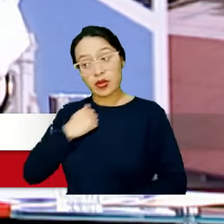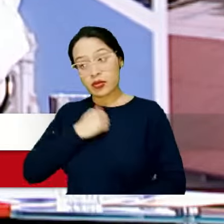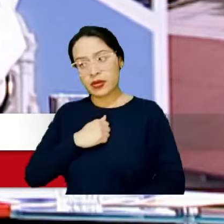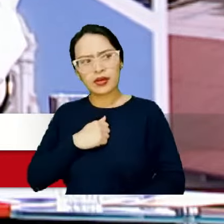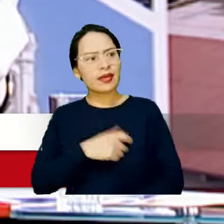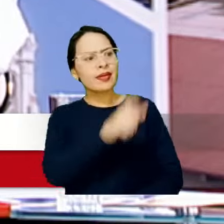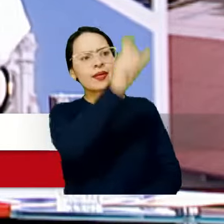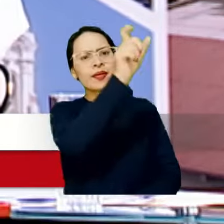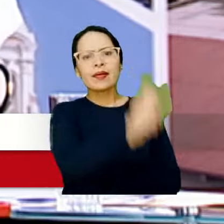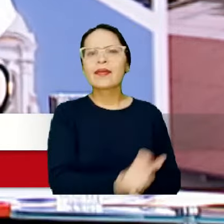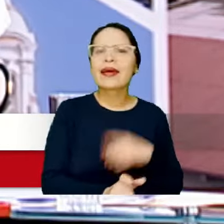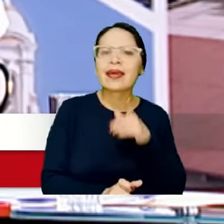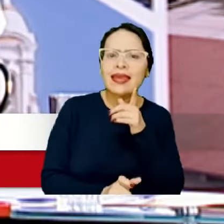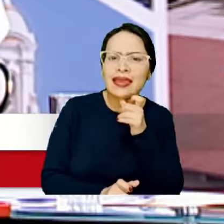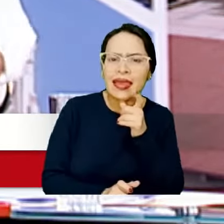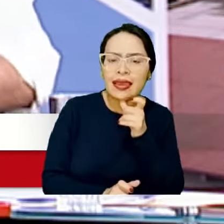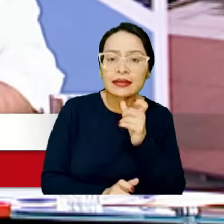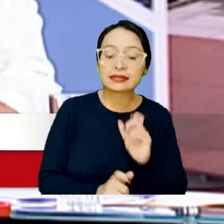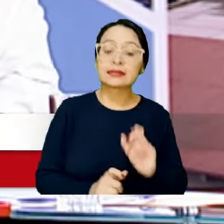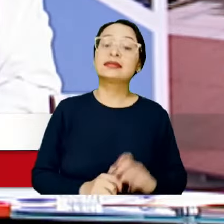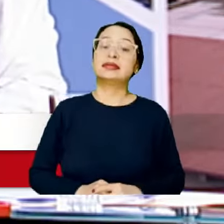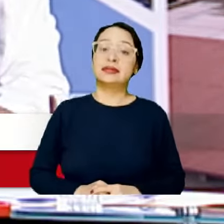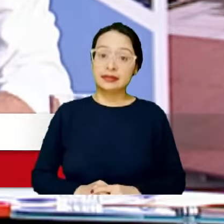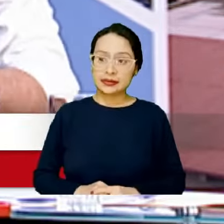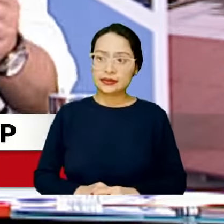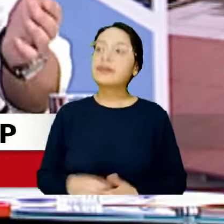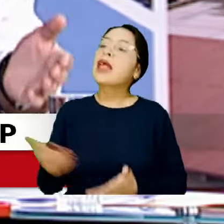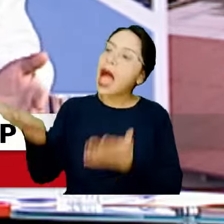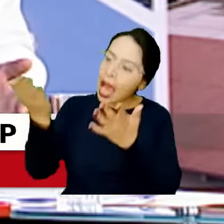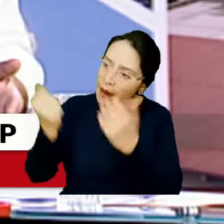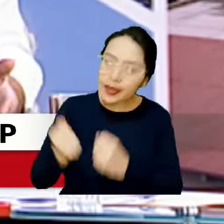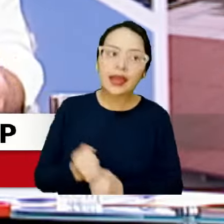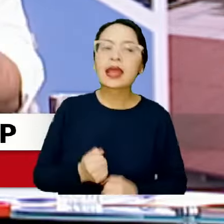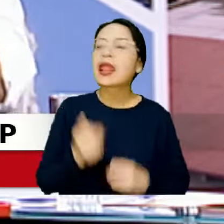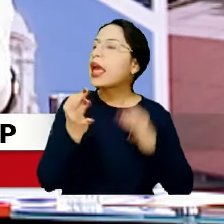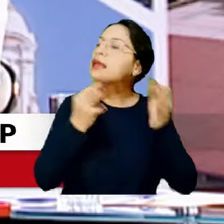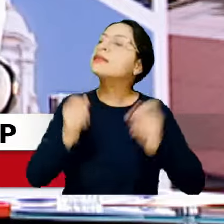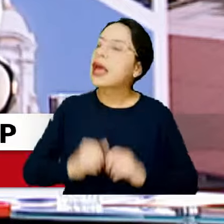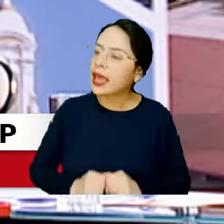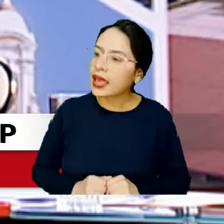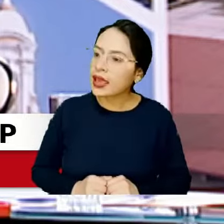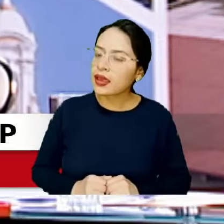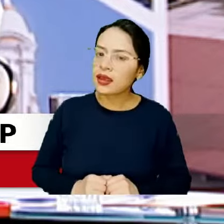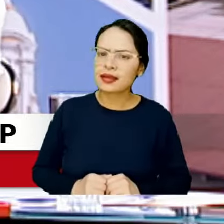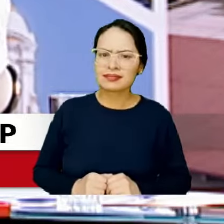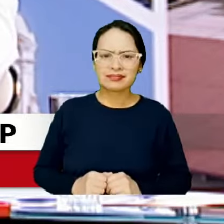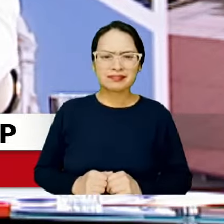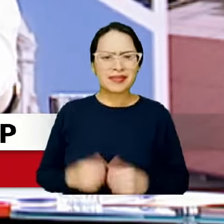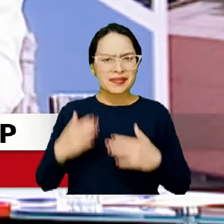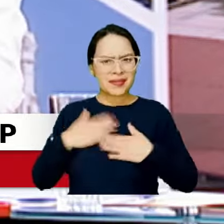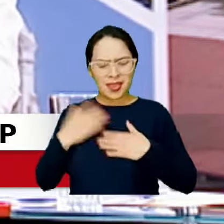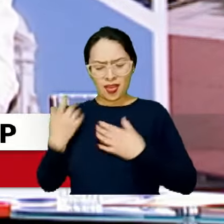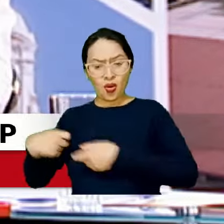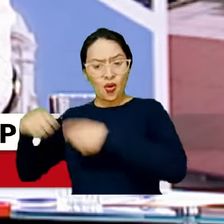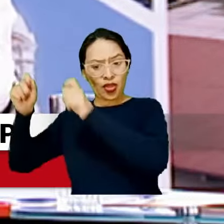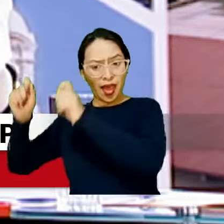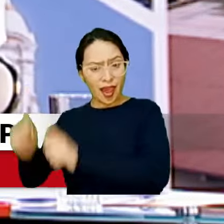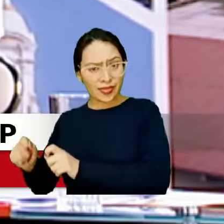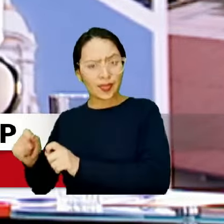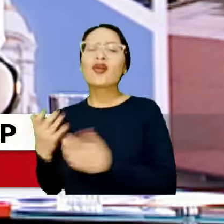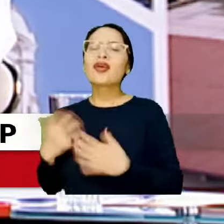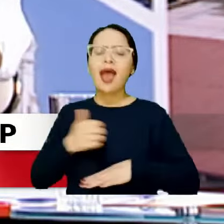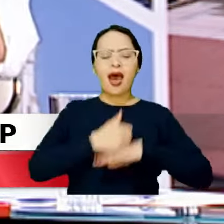abuso sexual. Ahí queremos verle con una rueda de prensa en lugar de hablar de cigües, porque además mis contratos, Karina, están auditados y